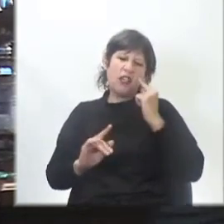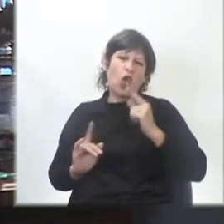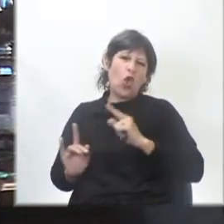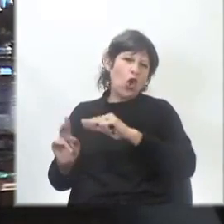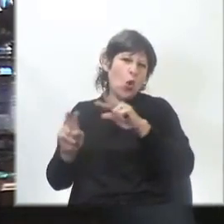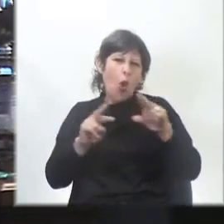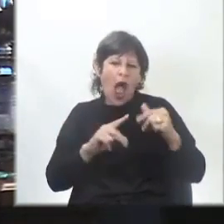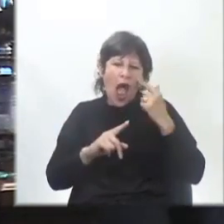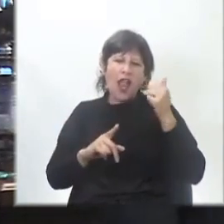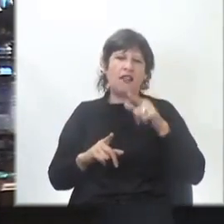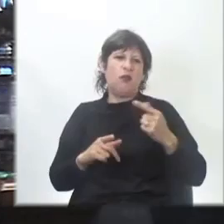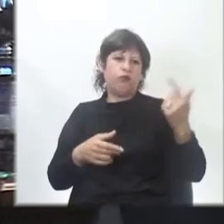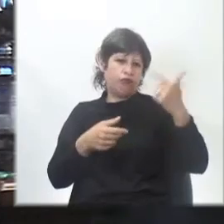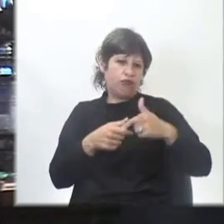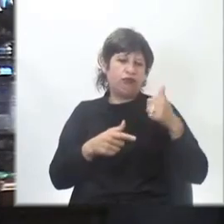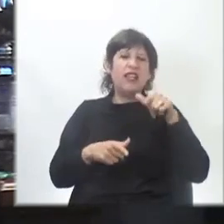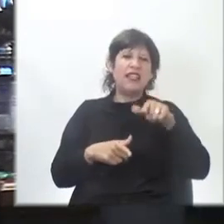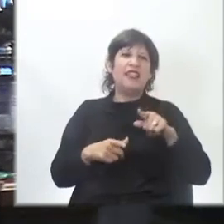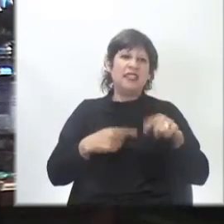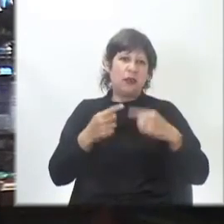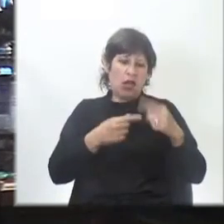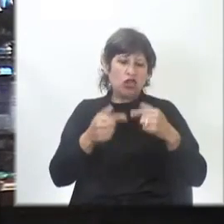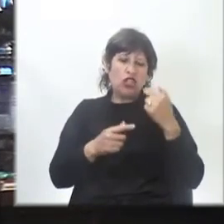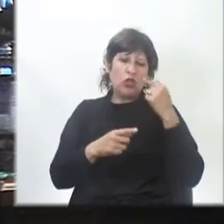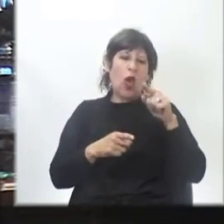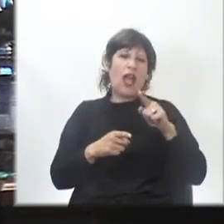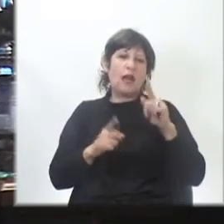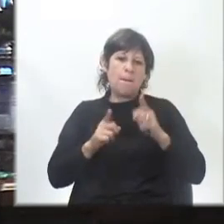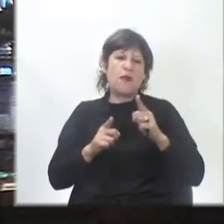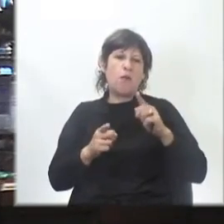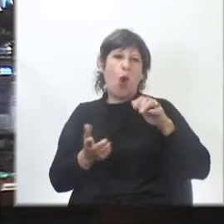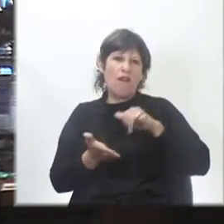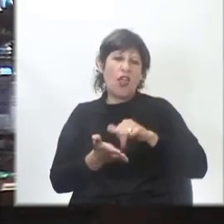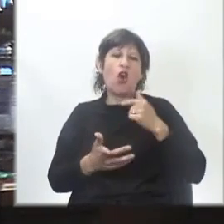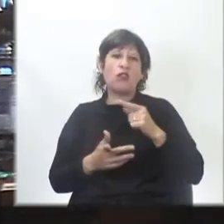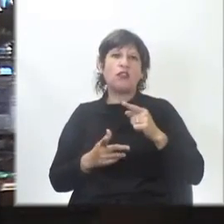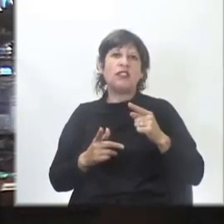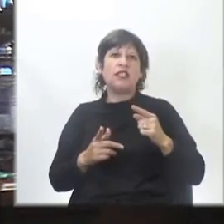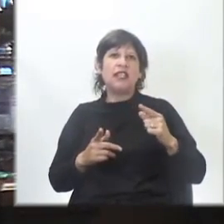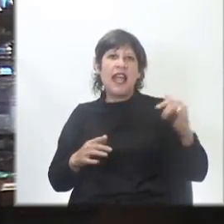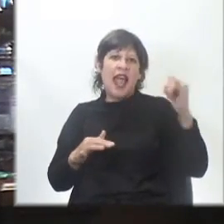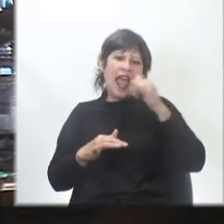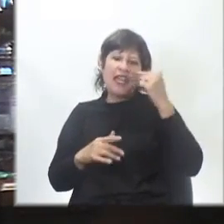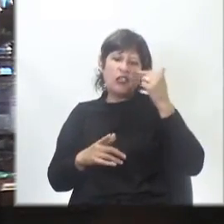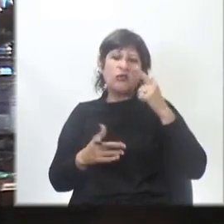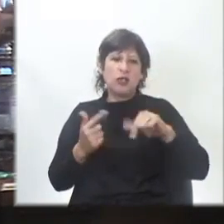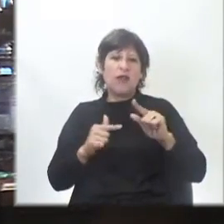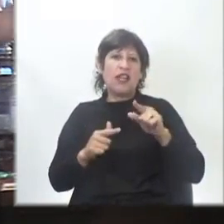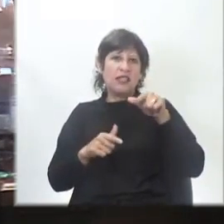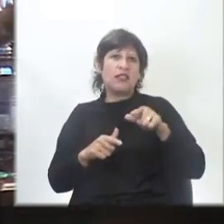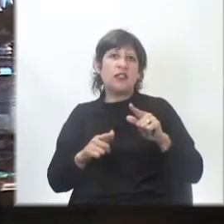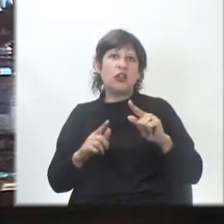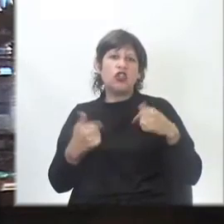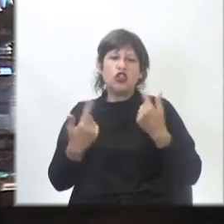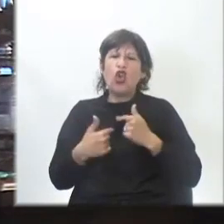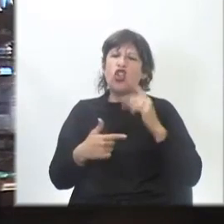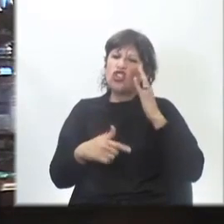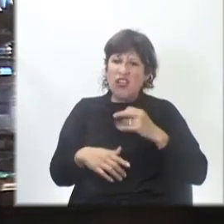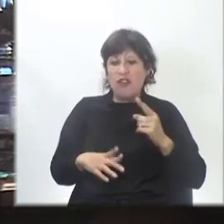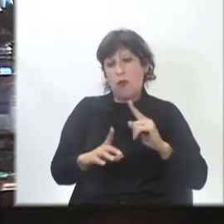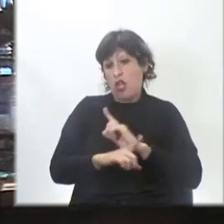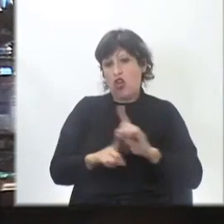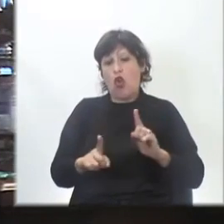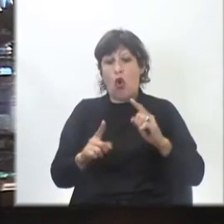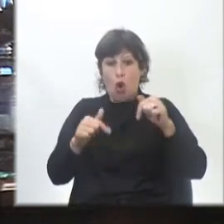haciendo en Hércules, los transportes van a seguir estando en la lógica de estos aviones, cuando todos sabemos que no, hoy ya hay